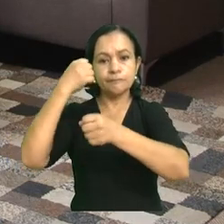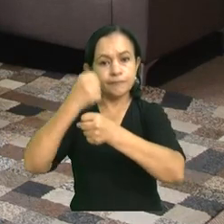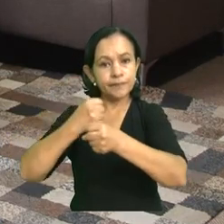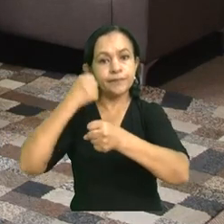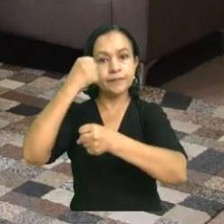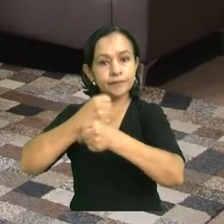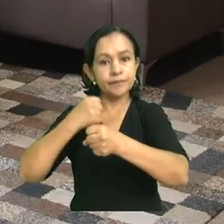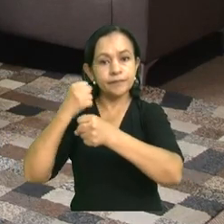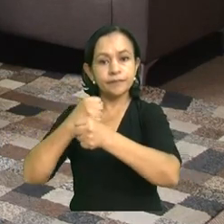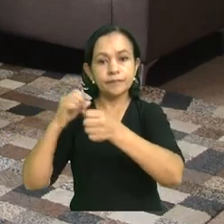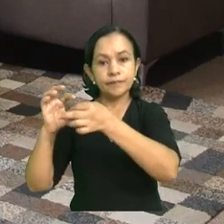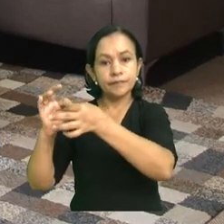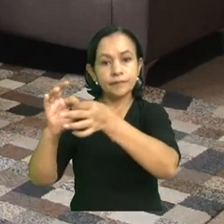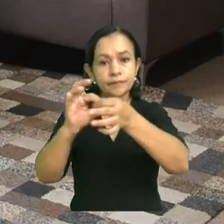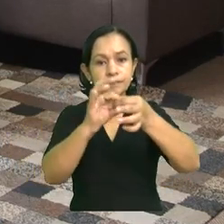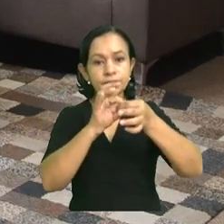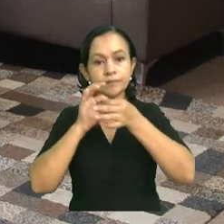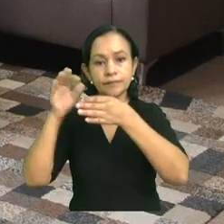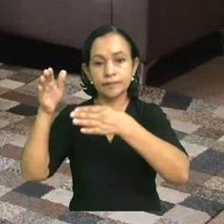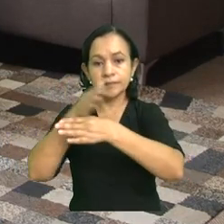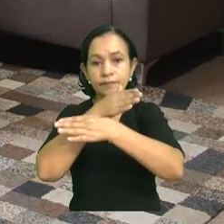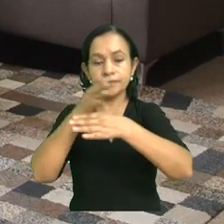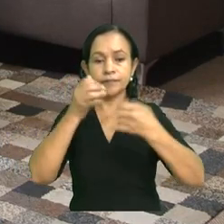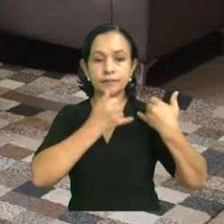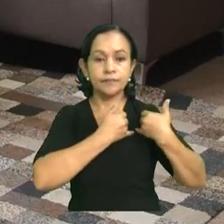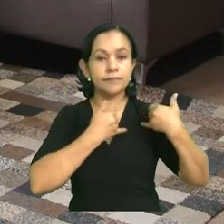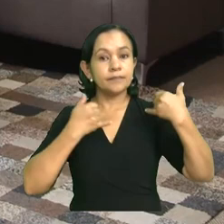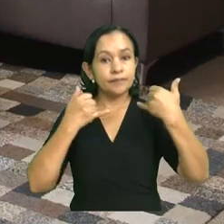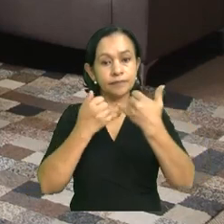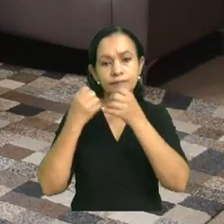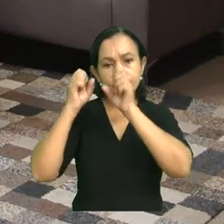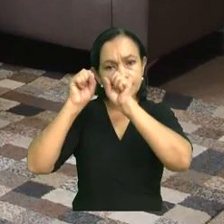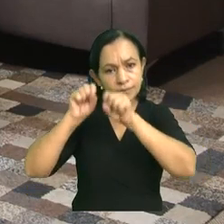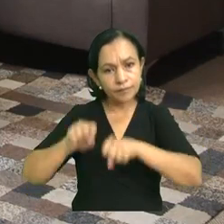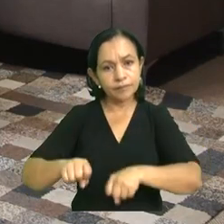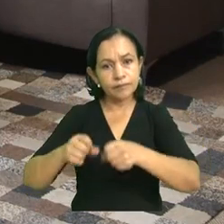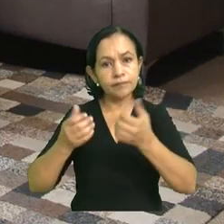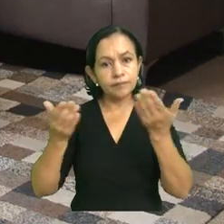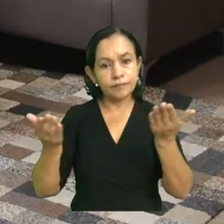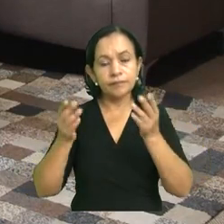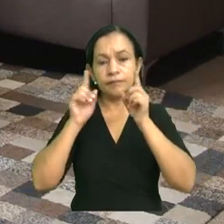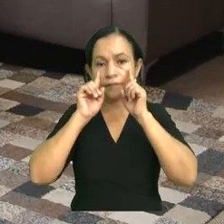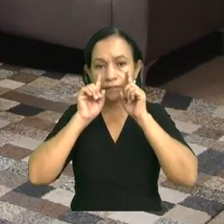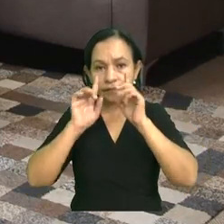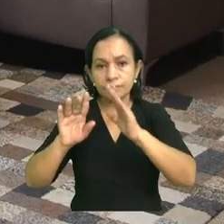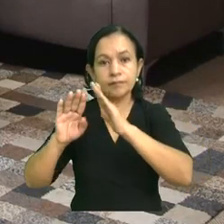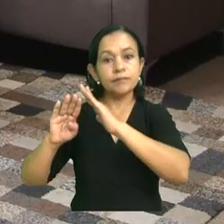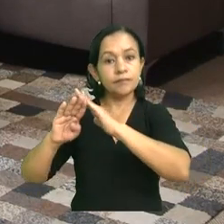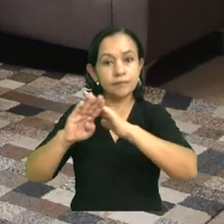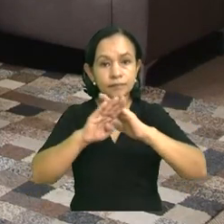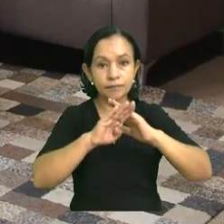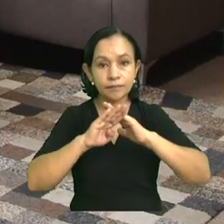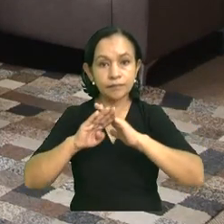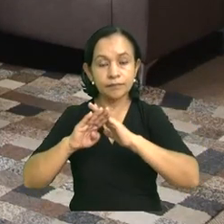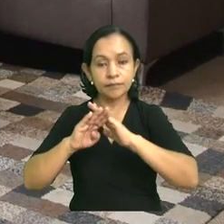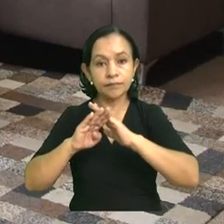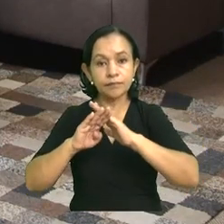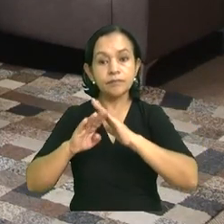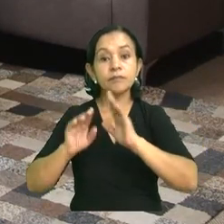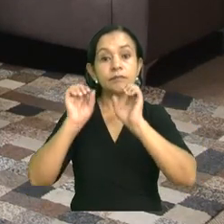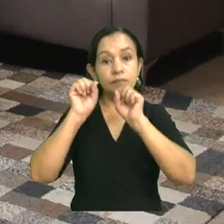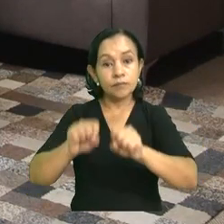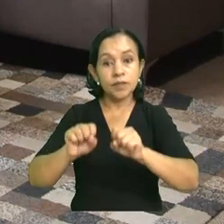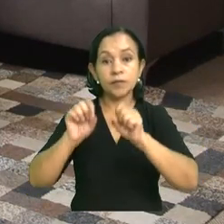en articulación interinstitucional para poder prevenir y la contención,